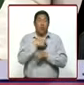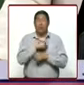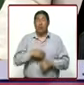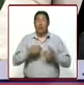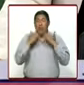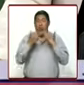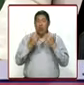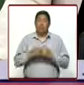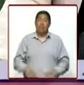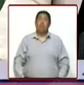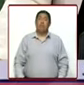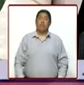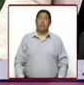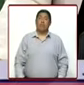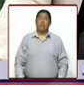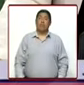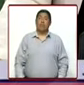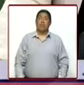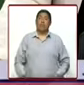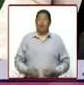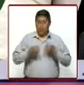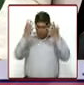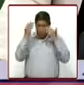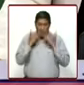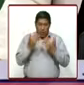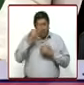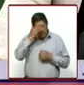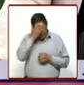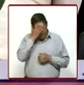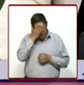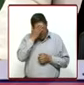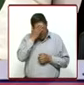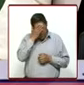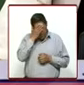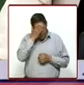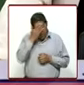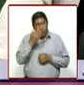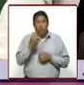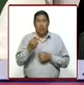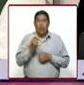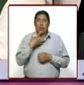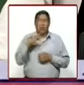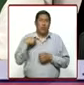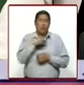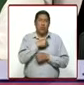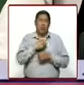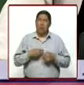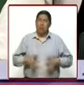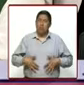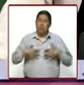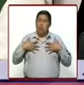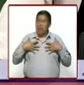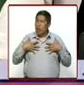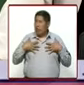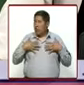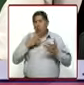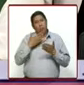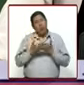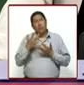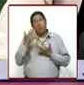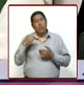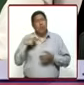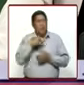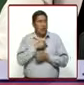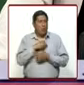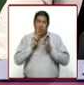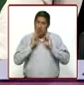Chao. Ya, muchísimas gracias, ¿no? Por hacernos conocer lo que nosotros estamos viviendo. Bueno, esperemos